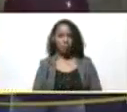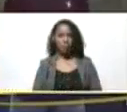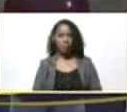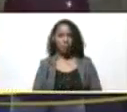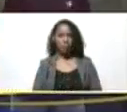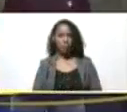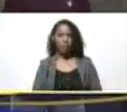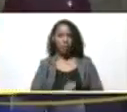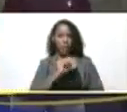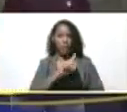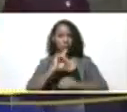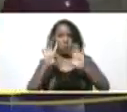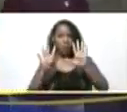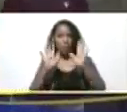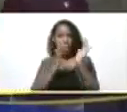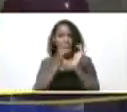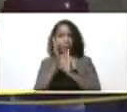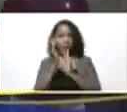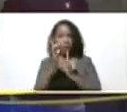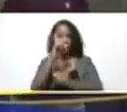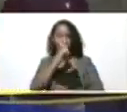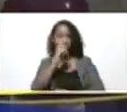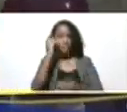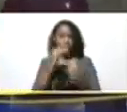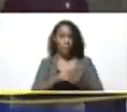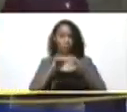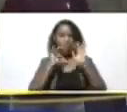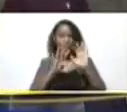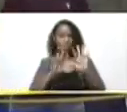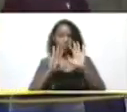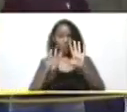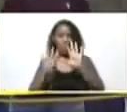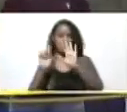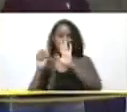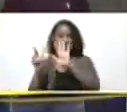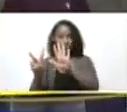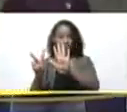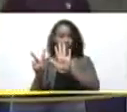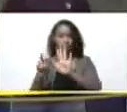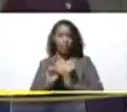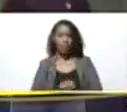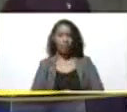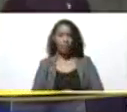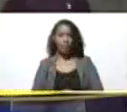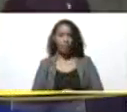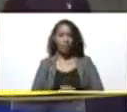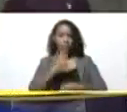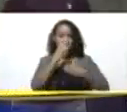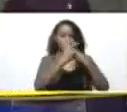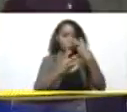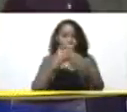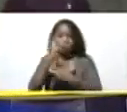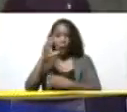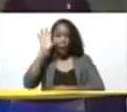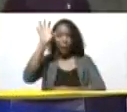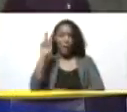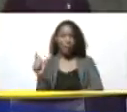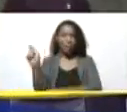Y el 19 de abril del año 1997, recorrió el país durante